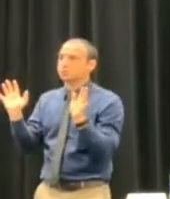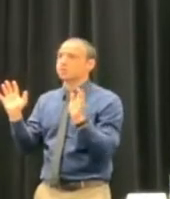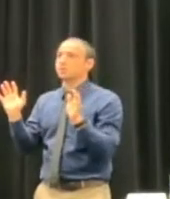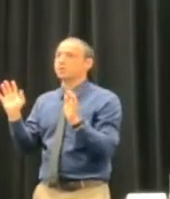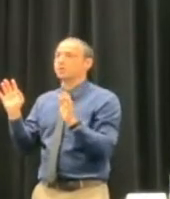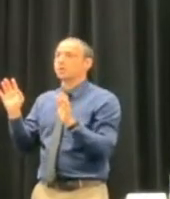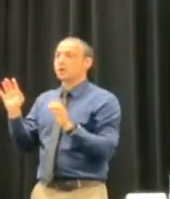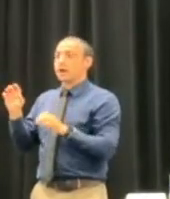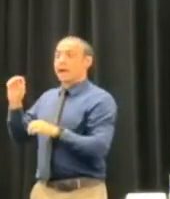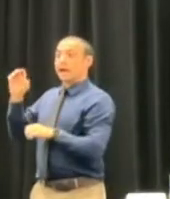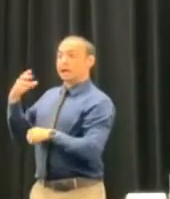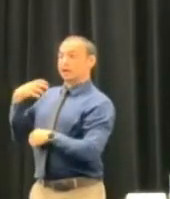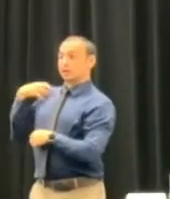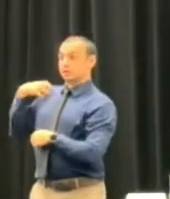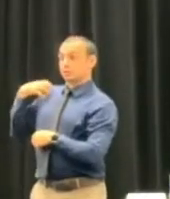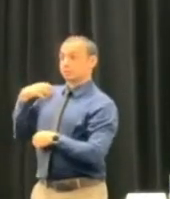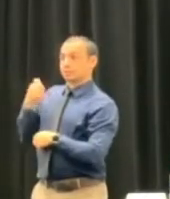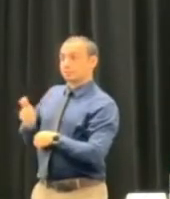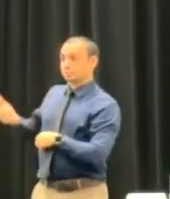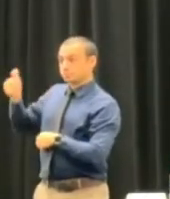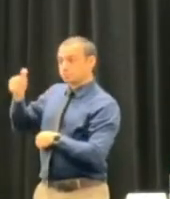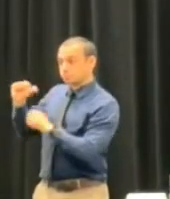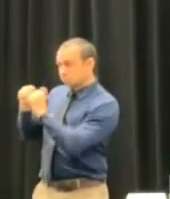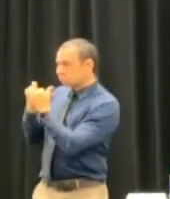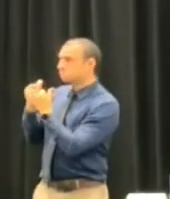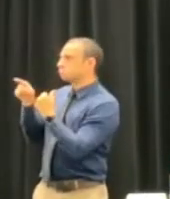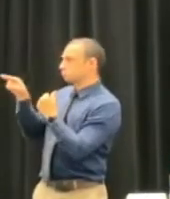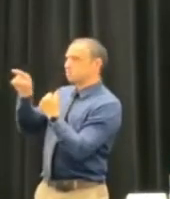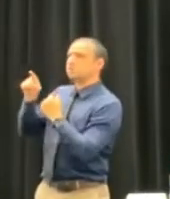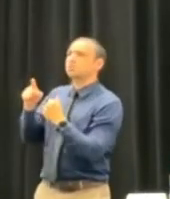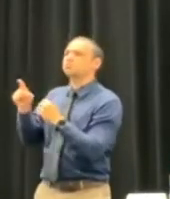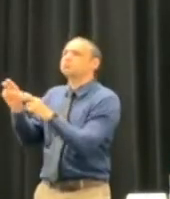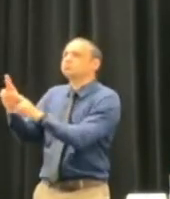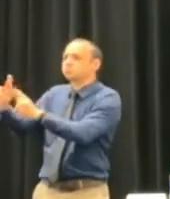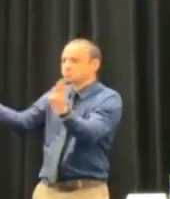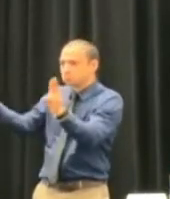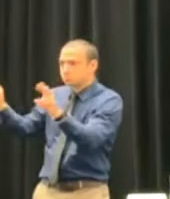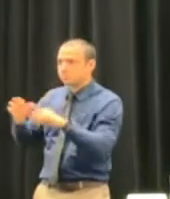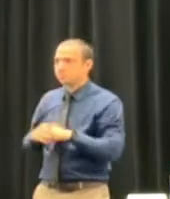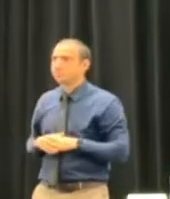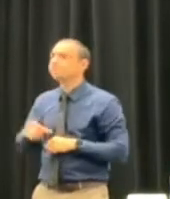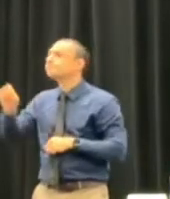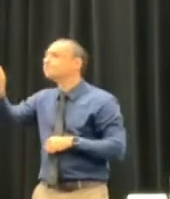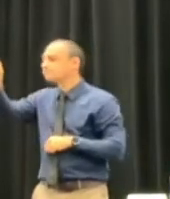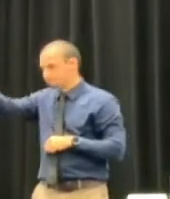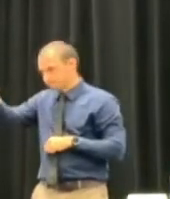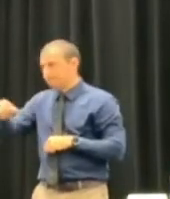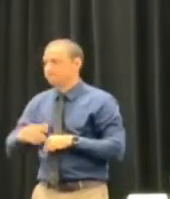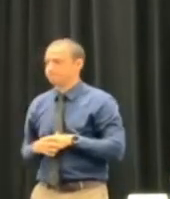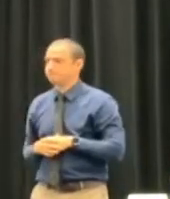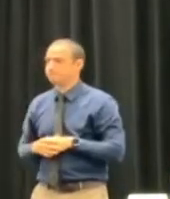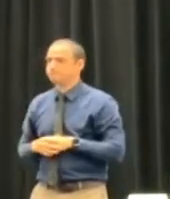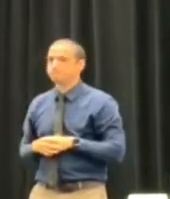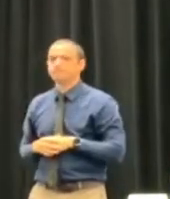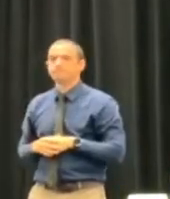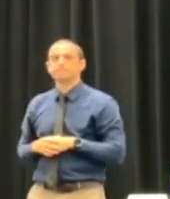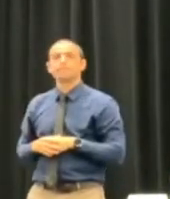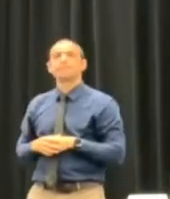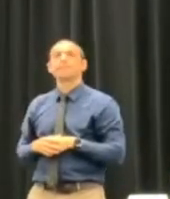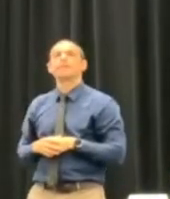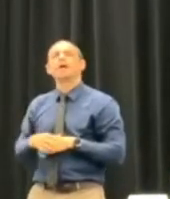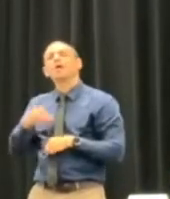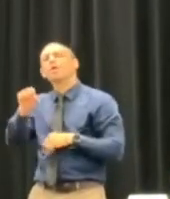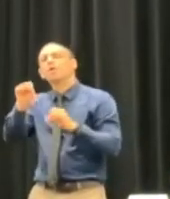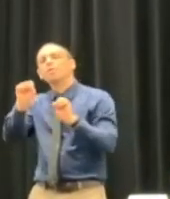recibir a su empleado así que las aportaciones que sí y se puede se podrá hacer pública el